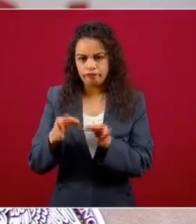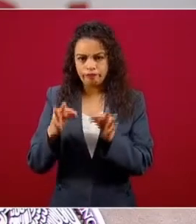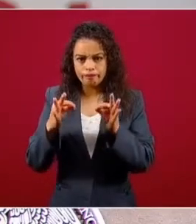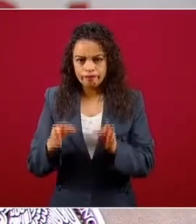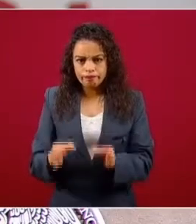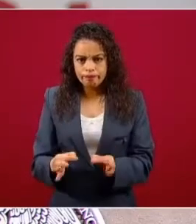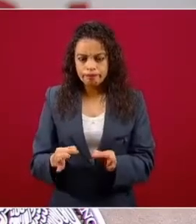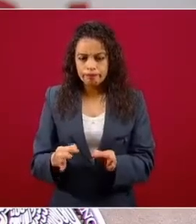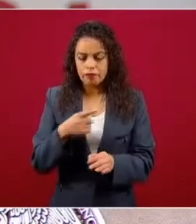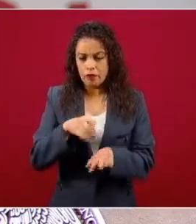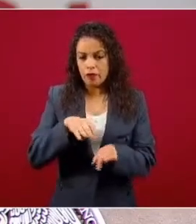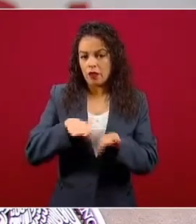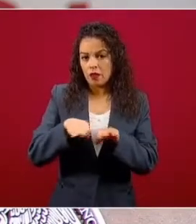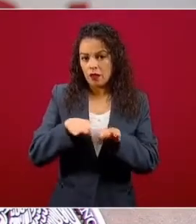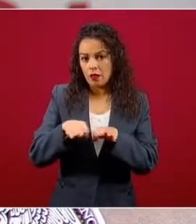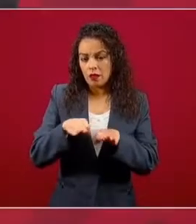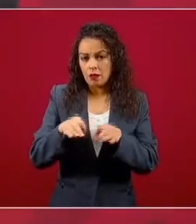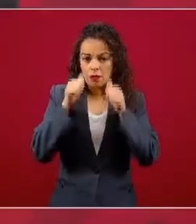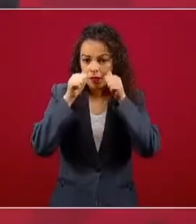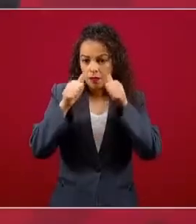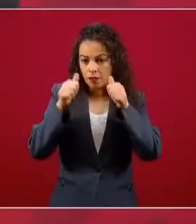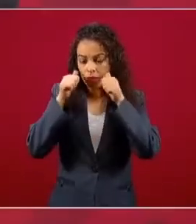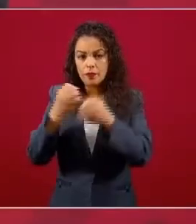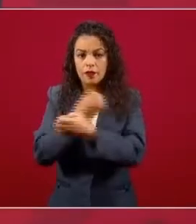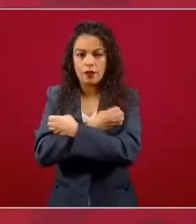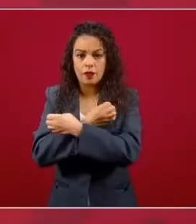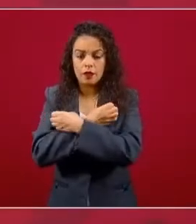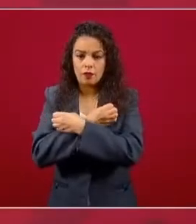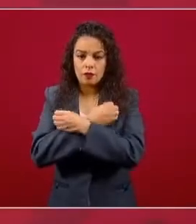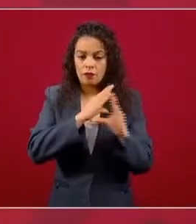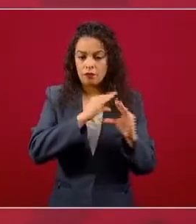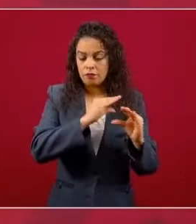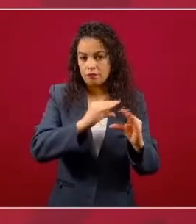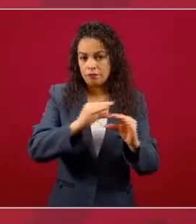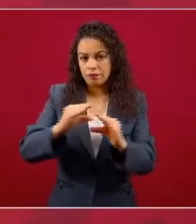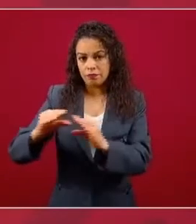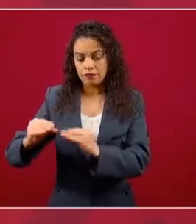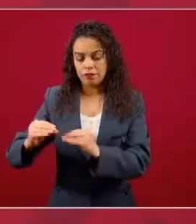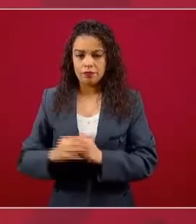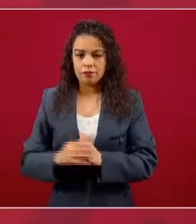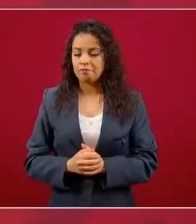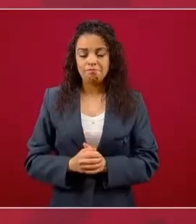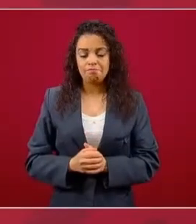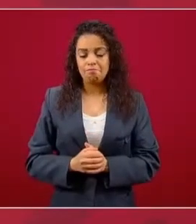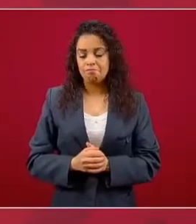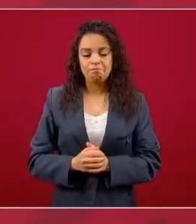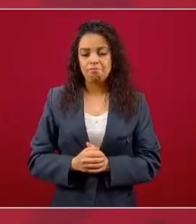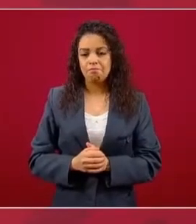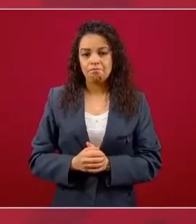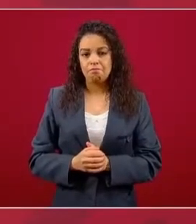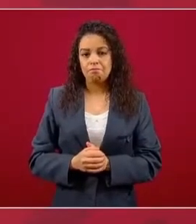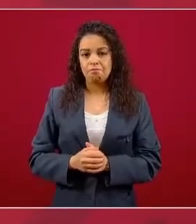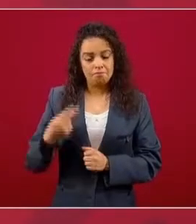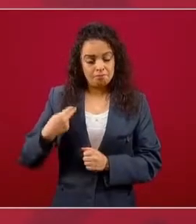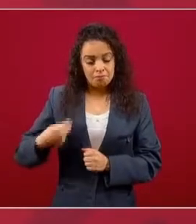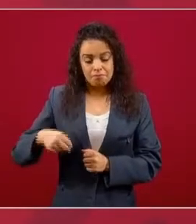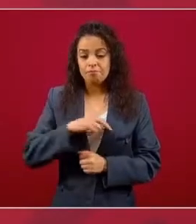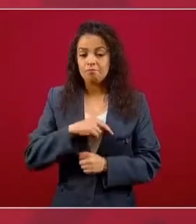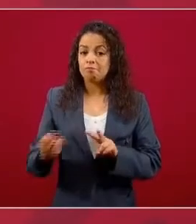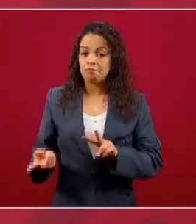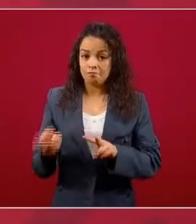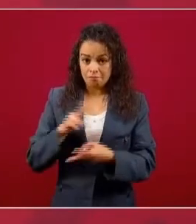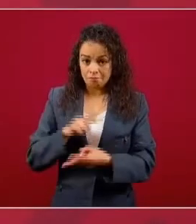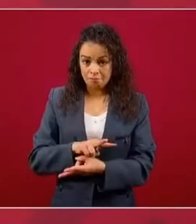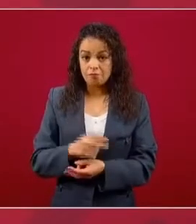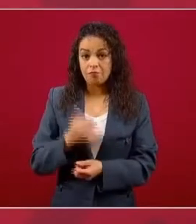con su misión al contrario nosotros siempre hemos sostenido y vamos a